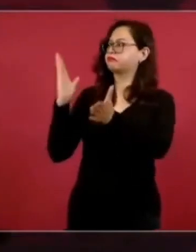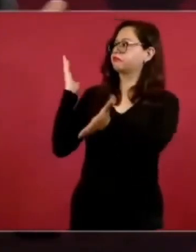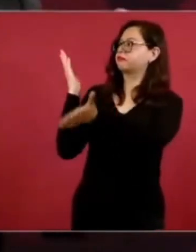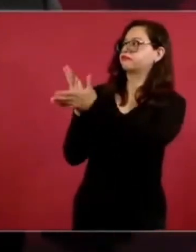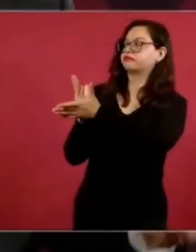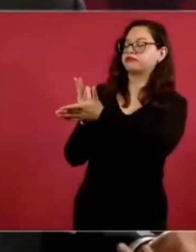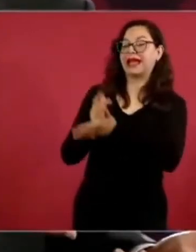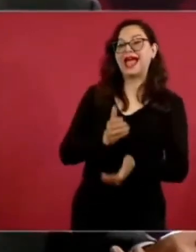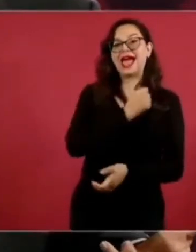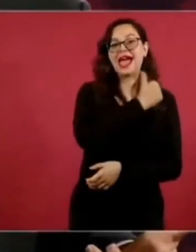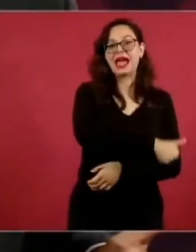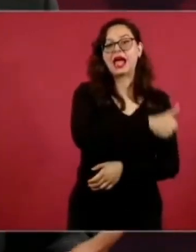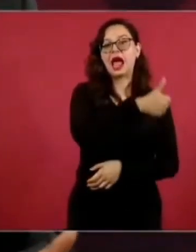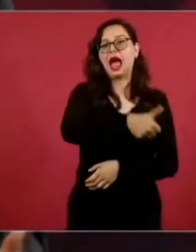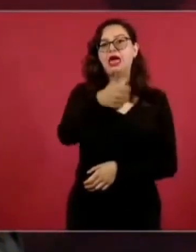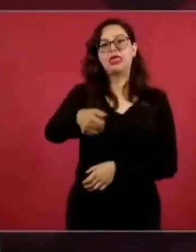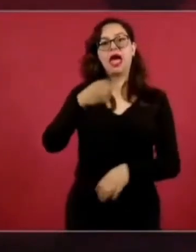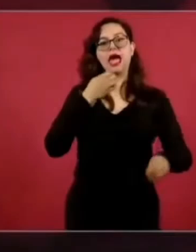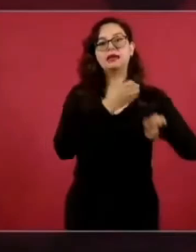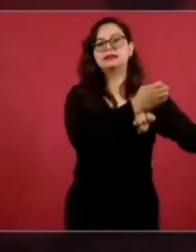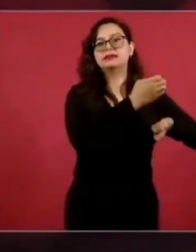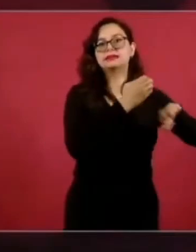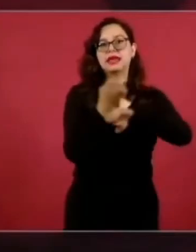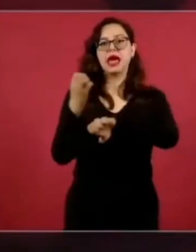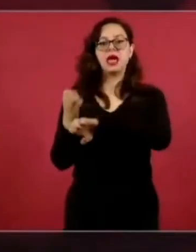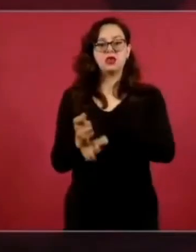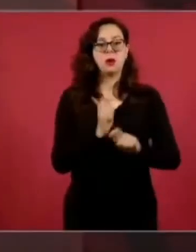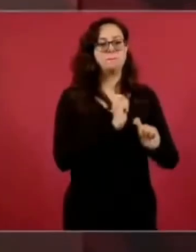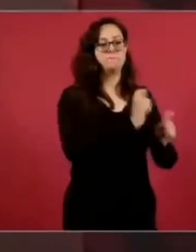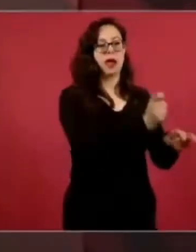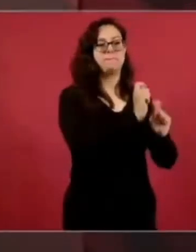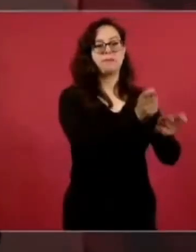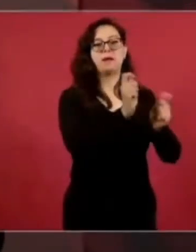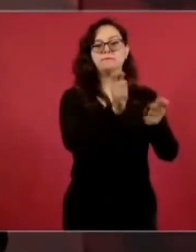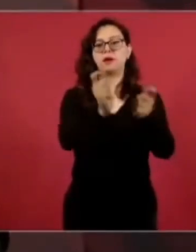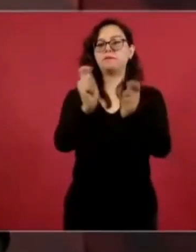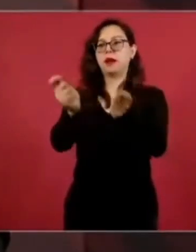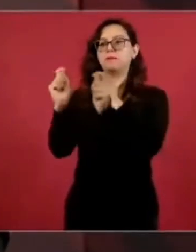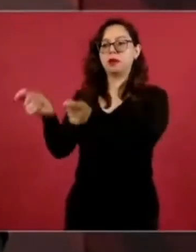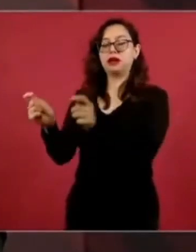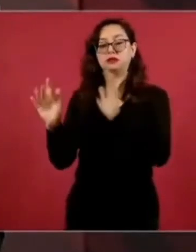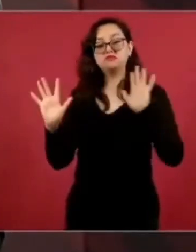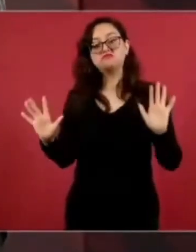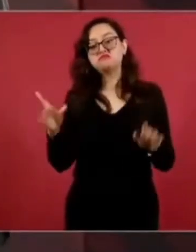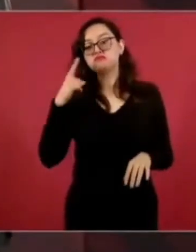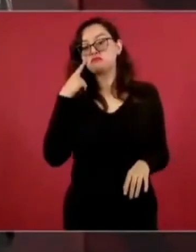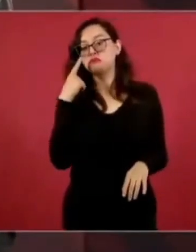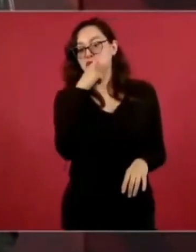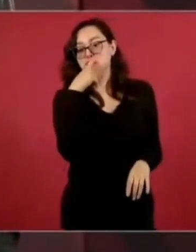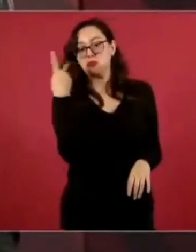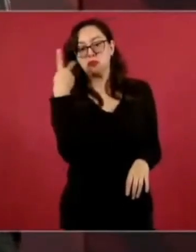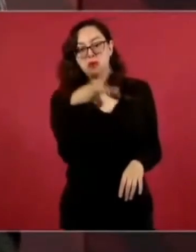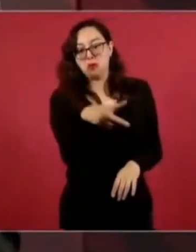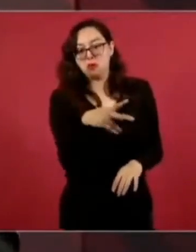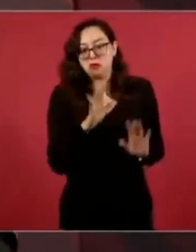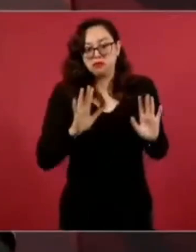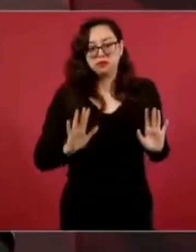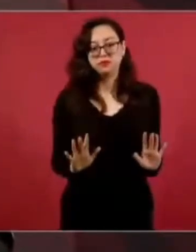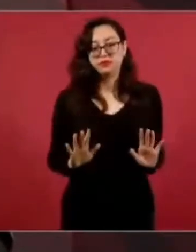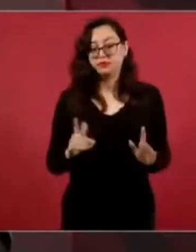les entregan a los gobiernos estatales los fondos de salud. Lo mismo que hacen con la